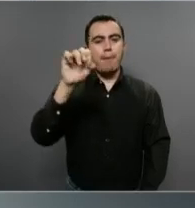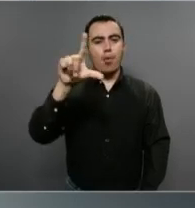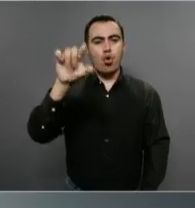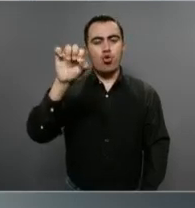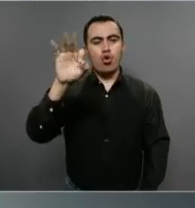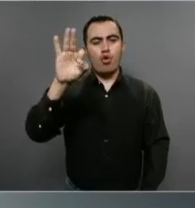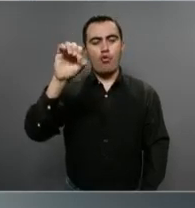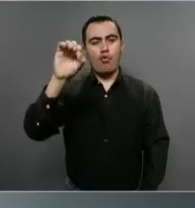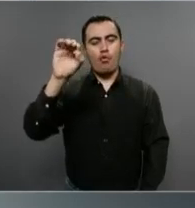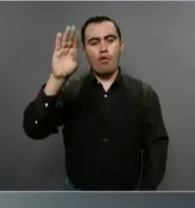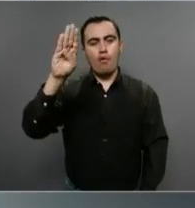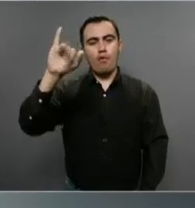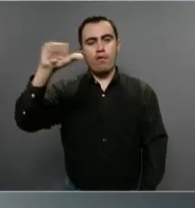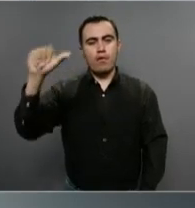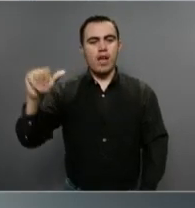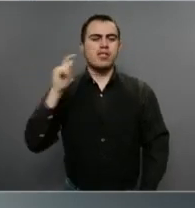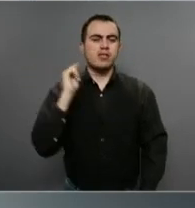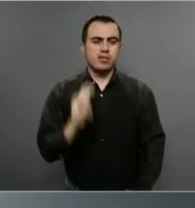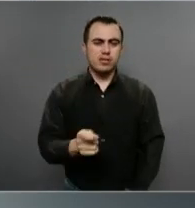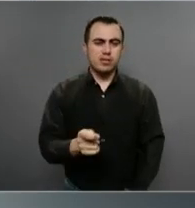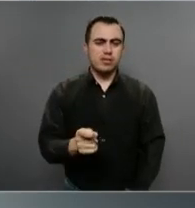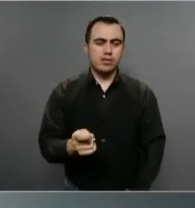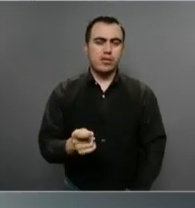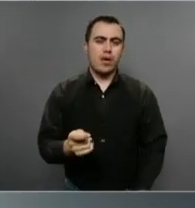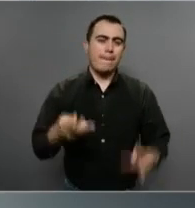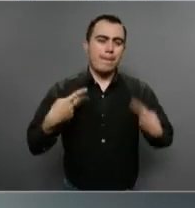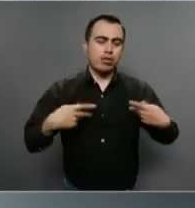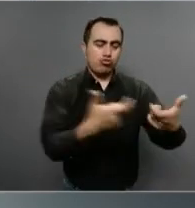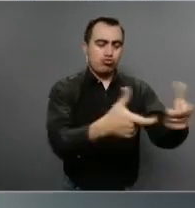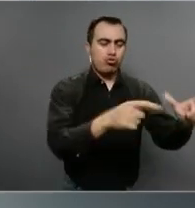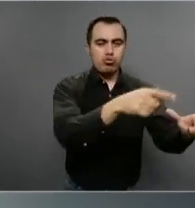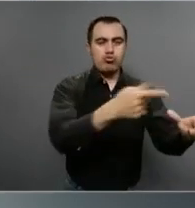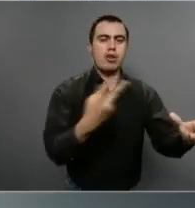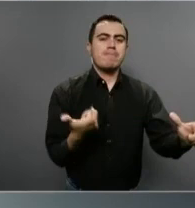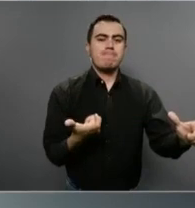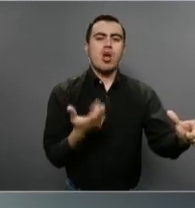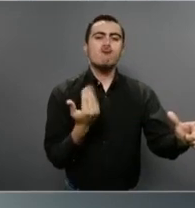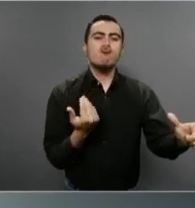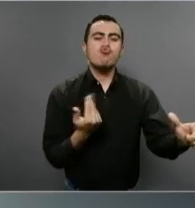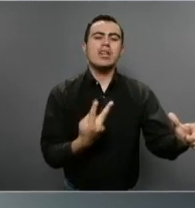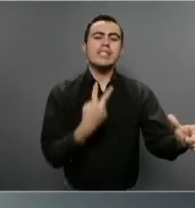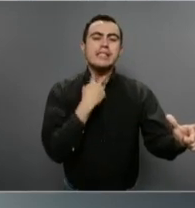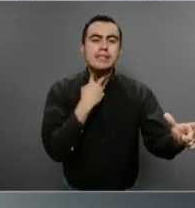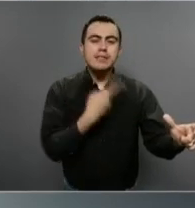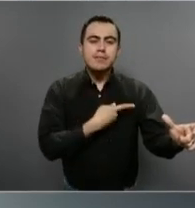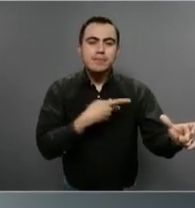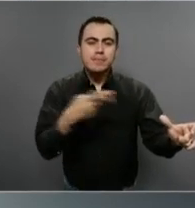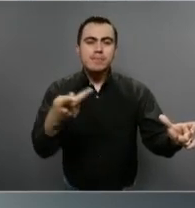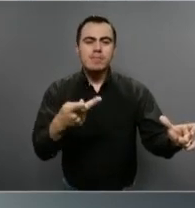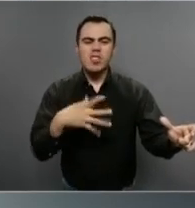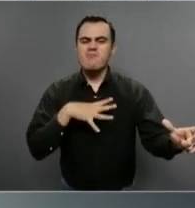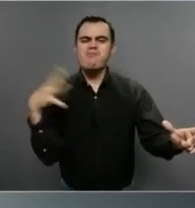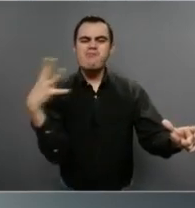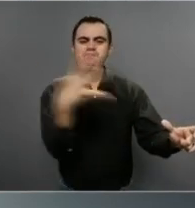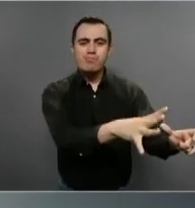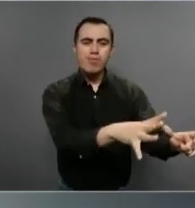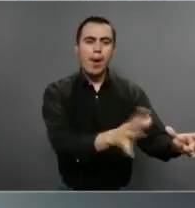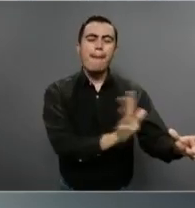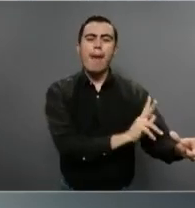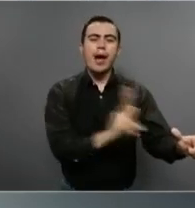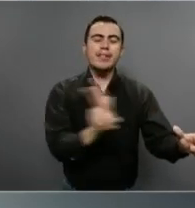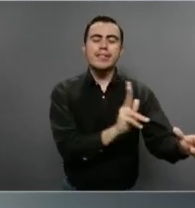el desprecio, el odio a las personas pobres. Por el hecho de ser pobres, punto. O sea, no, ahí no hay más. Así como la